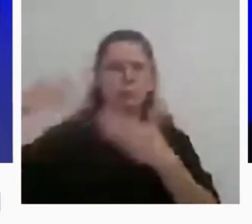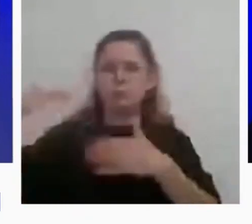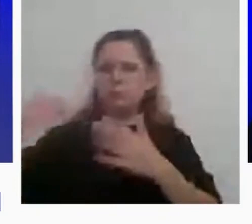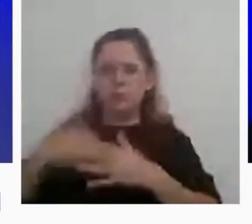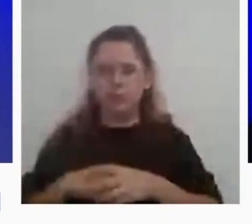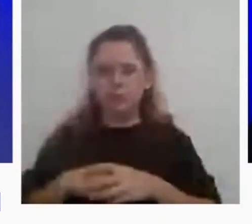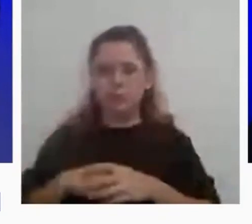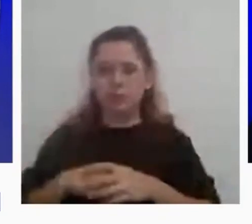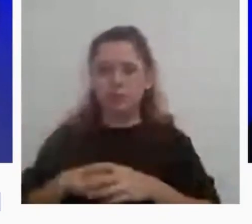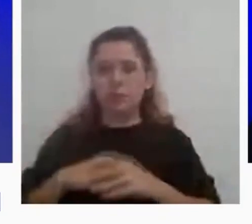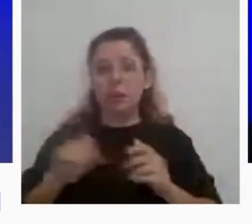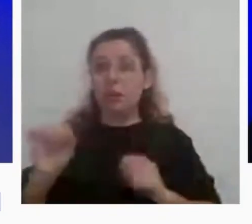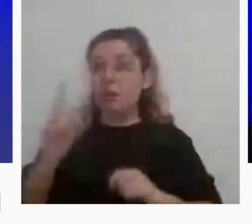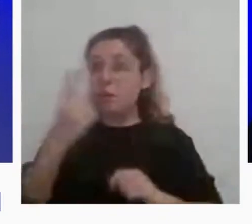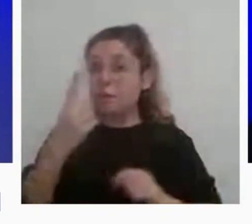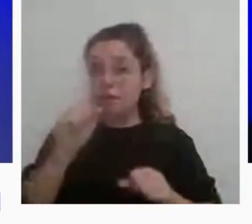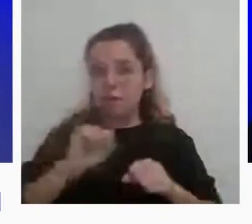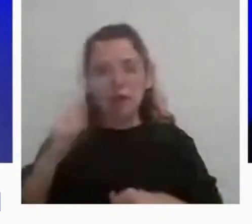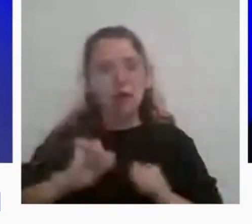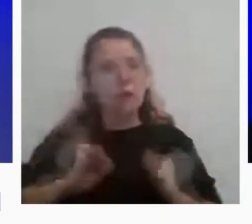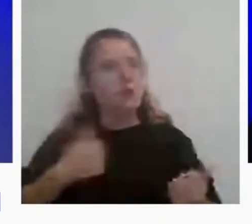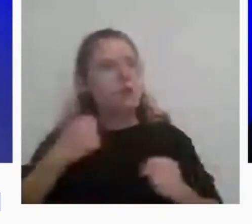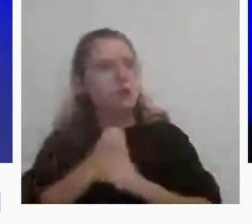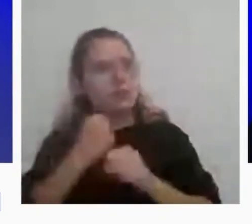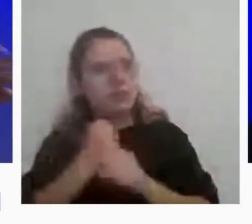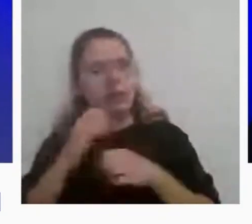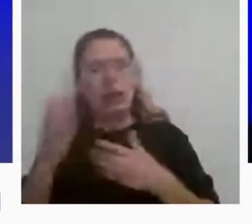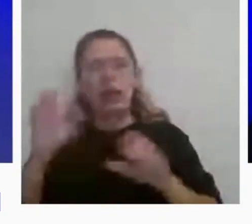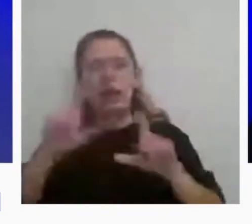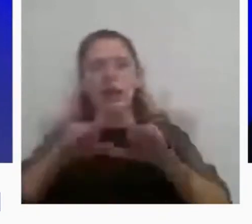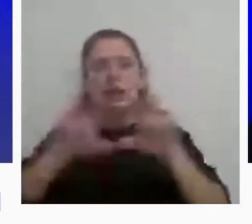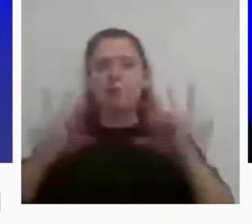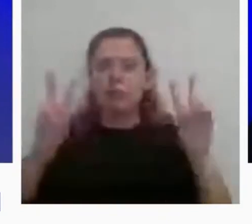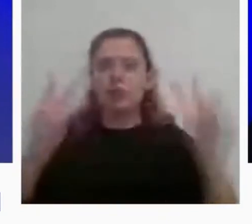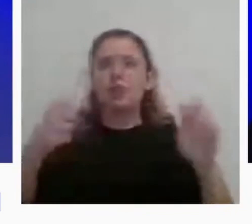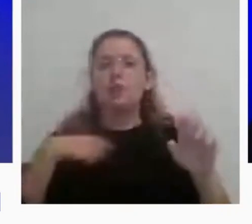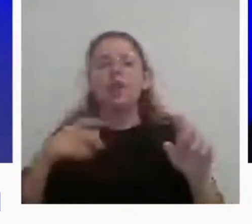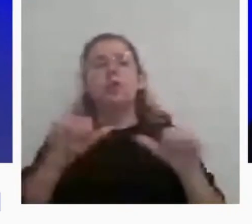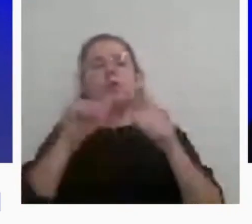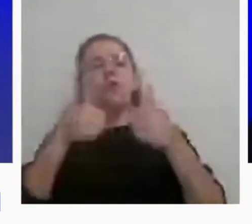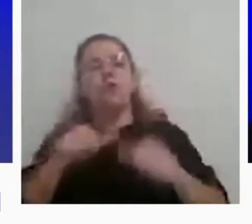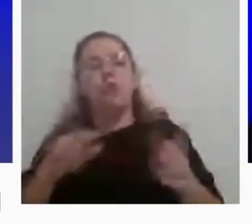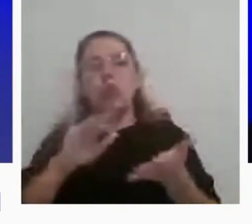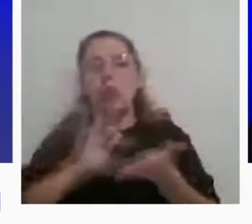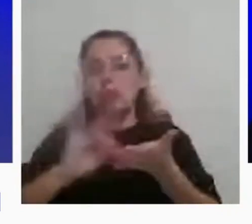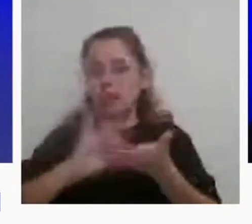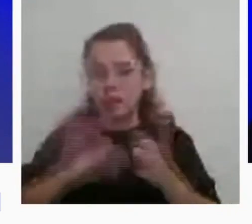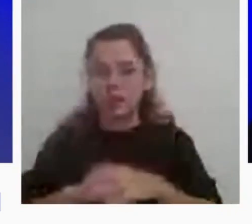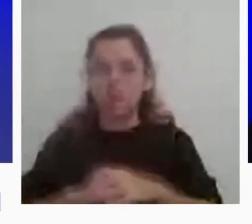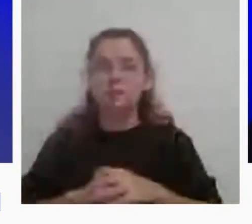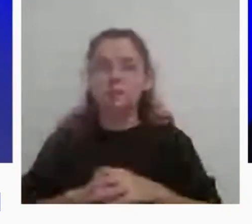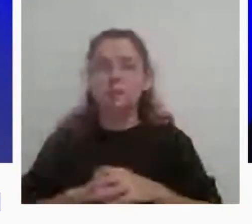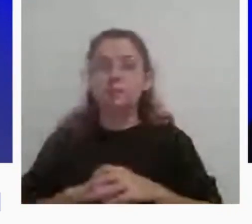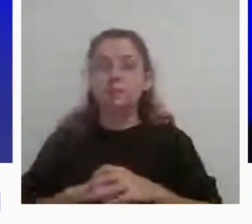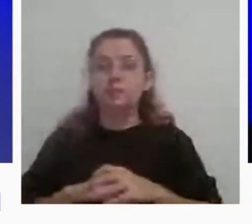y ese afán empiezo a trabajar con empresas, con el formato email y tal. Y ni corto ni perezoso, con mi socia Rosa Molina, que